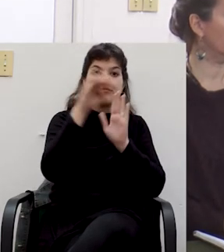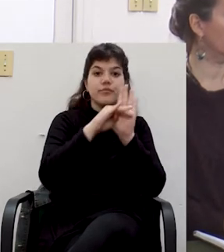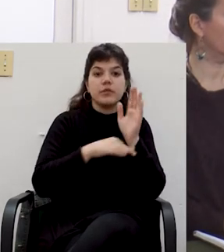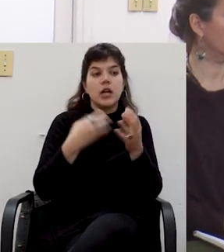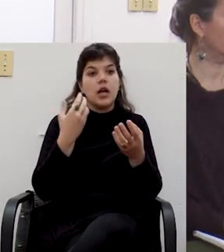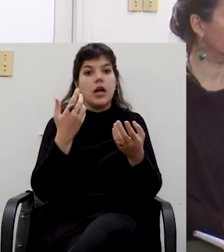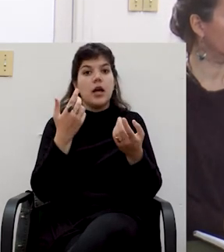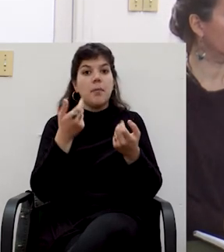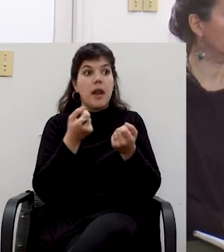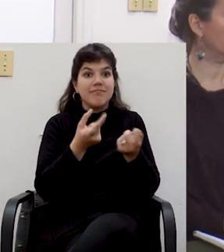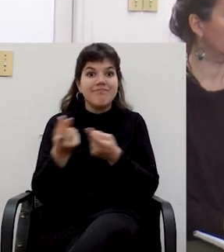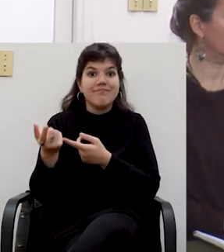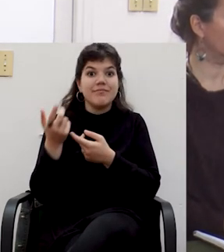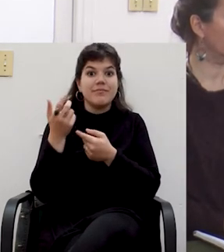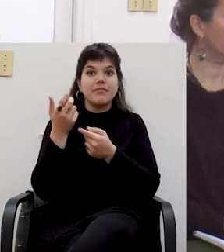intervención